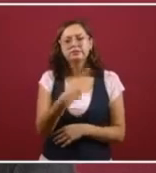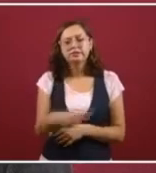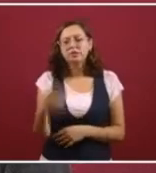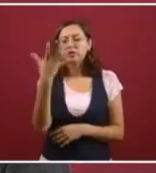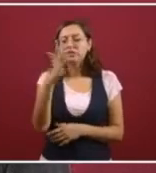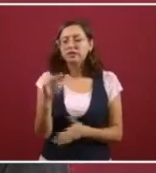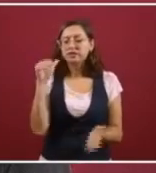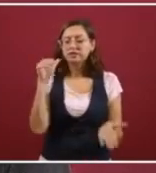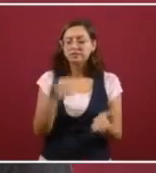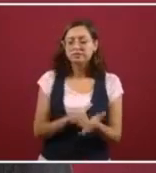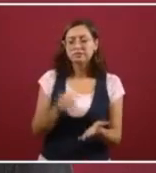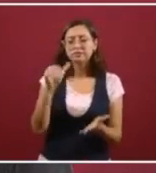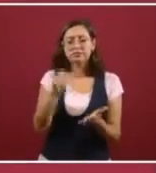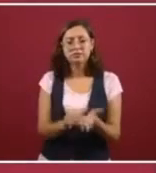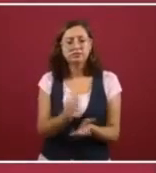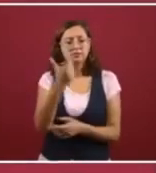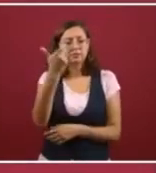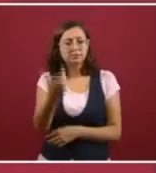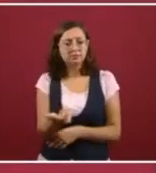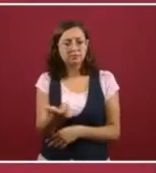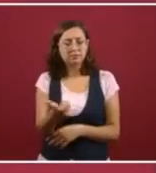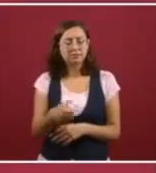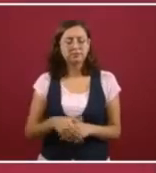110 mil millones de pesos.